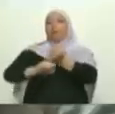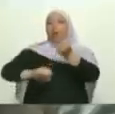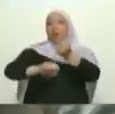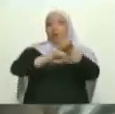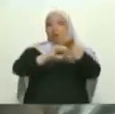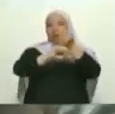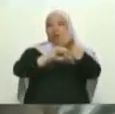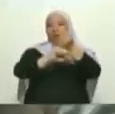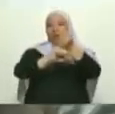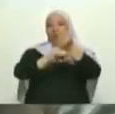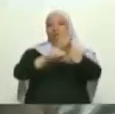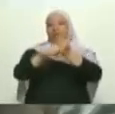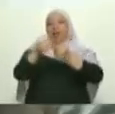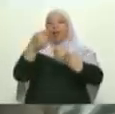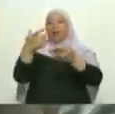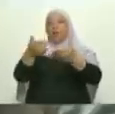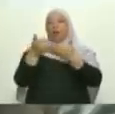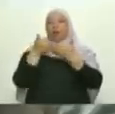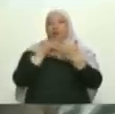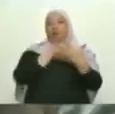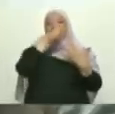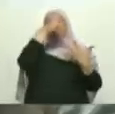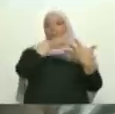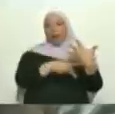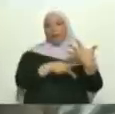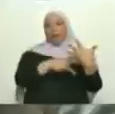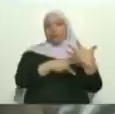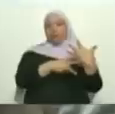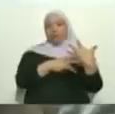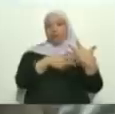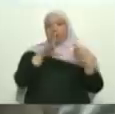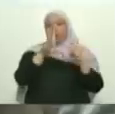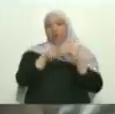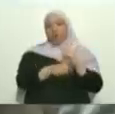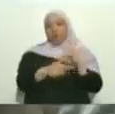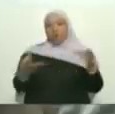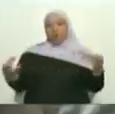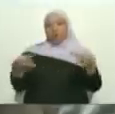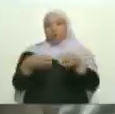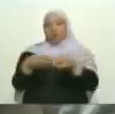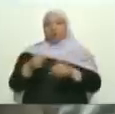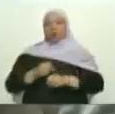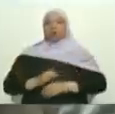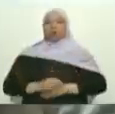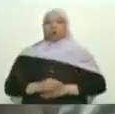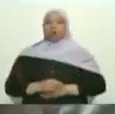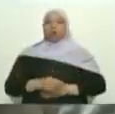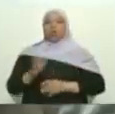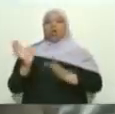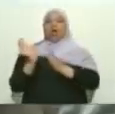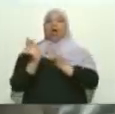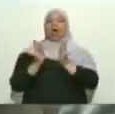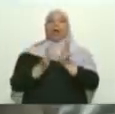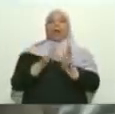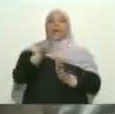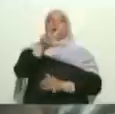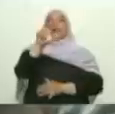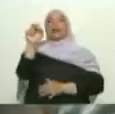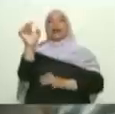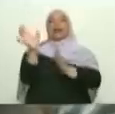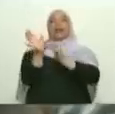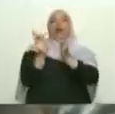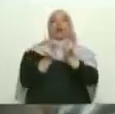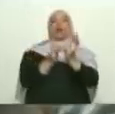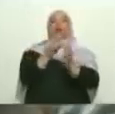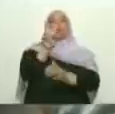en esta trama que implicó en el mes de abril, el 30 de abril del